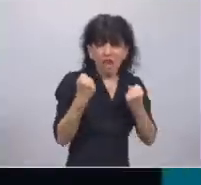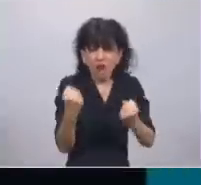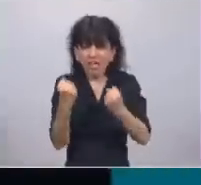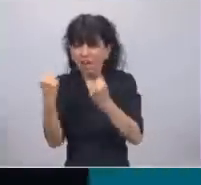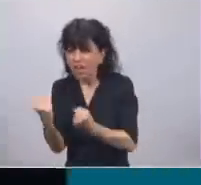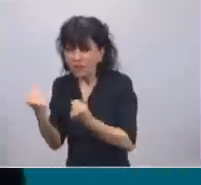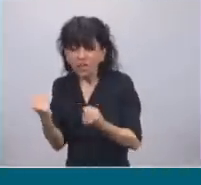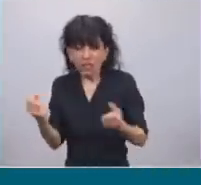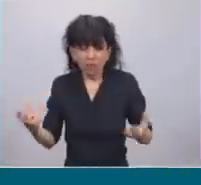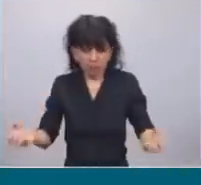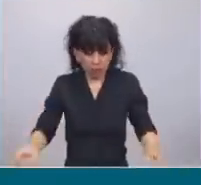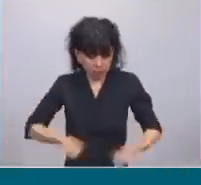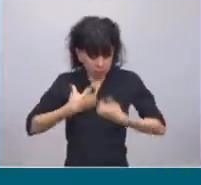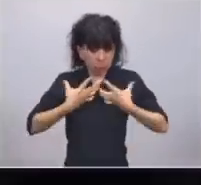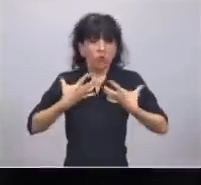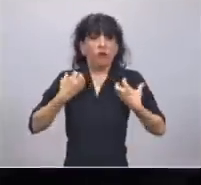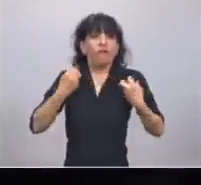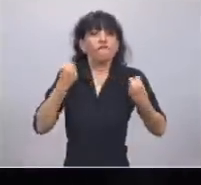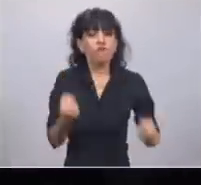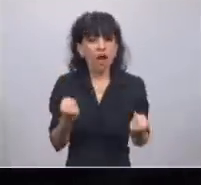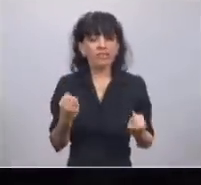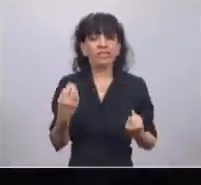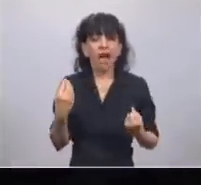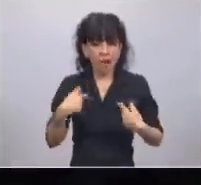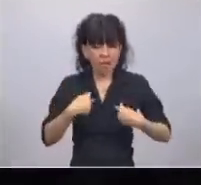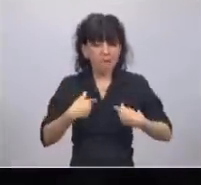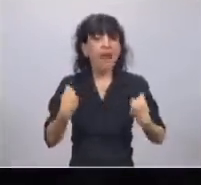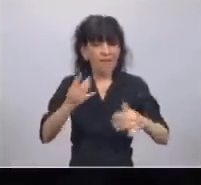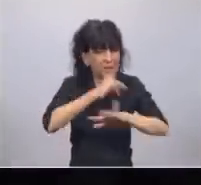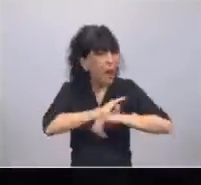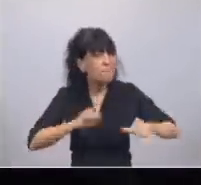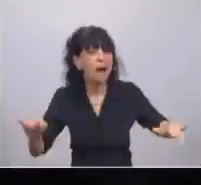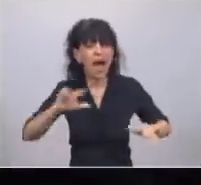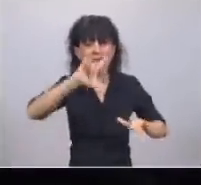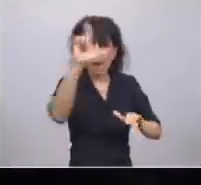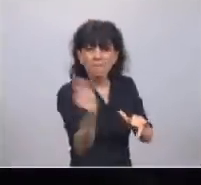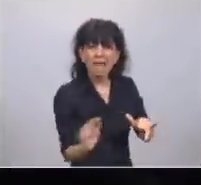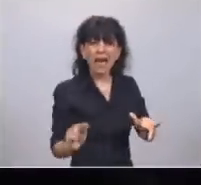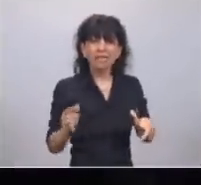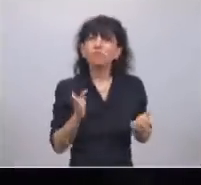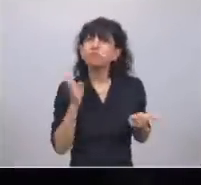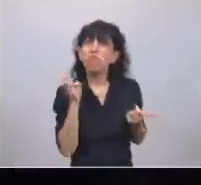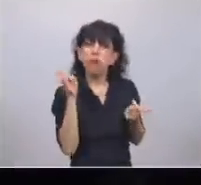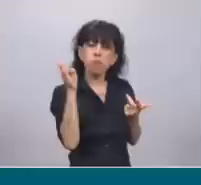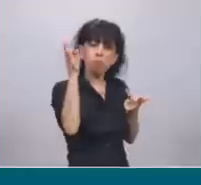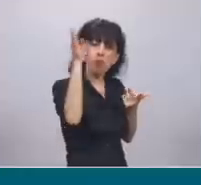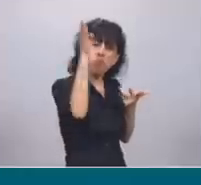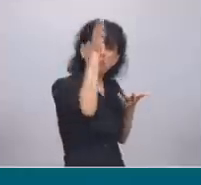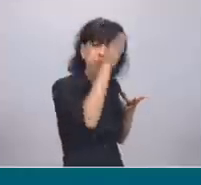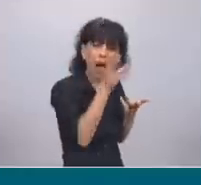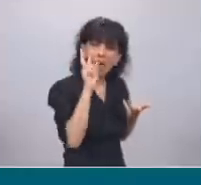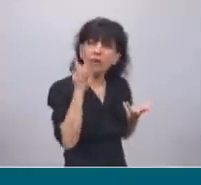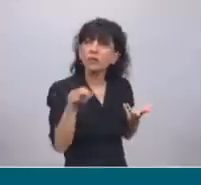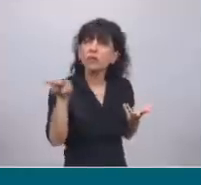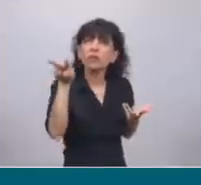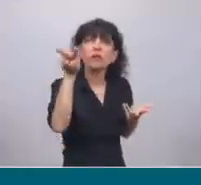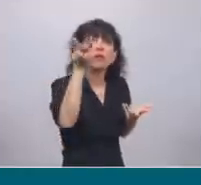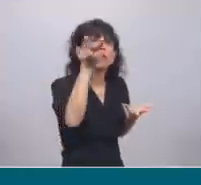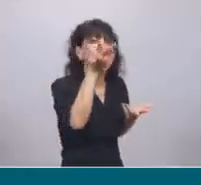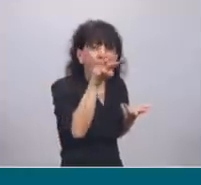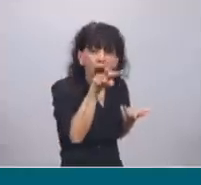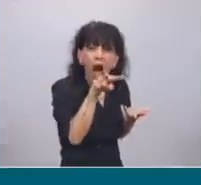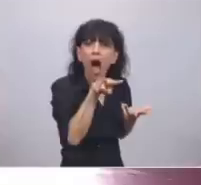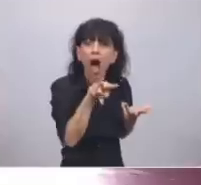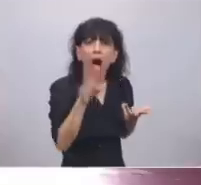hacer campaña a lo largo de todo el país y ver cómo de a poco, uno a uno,